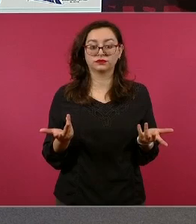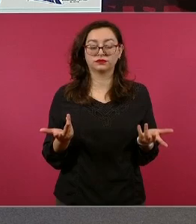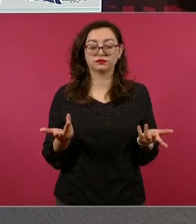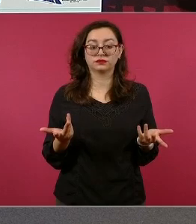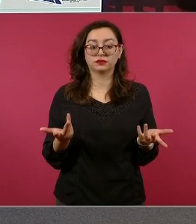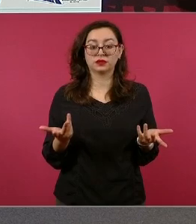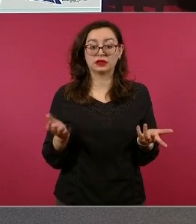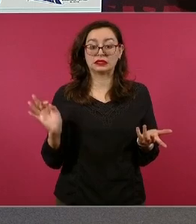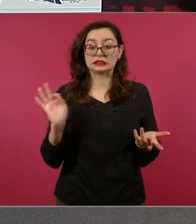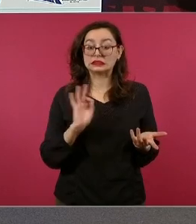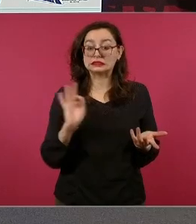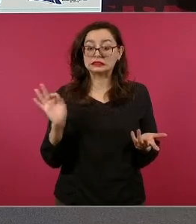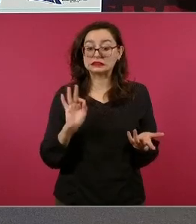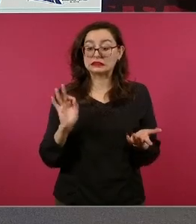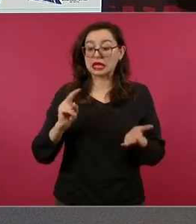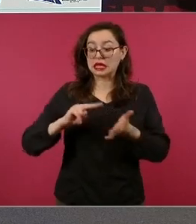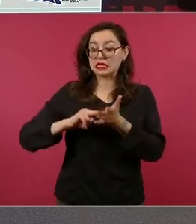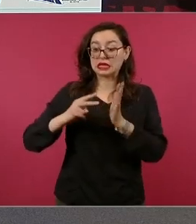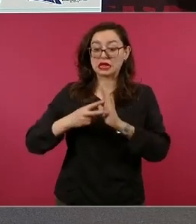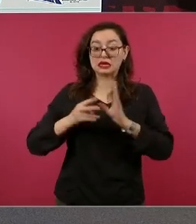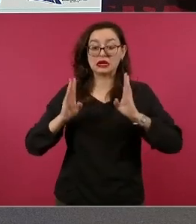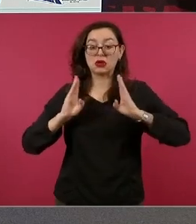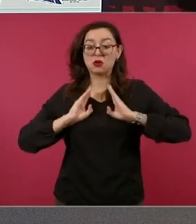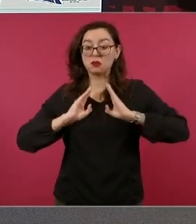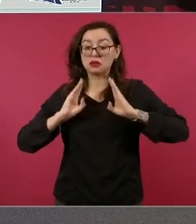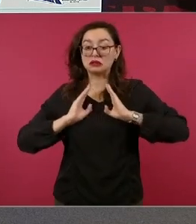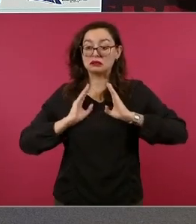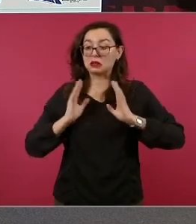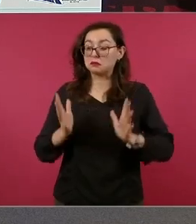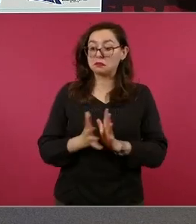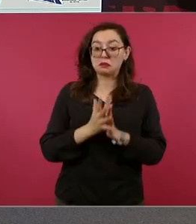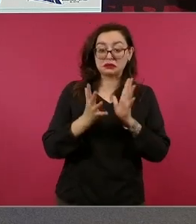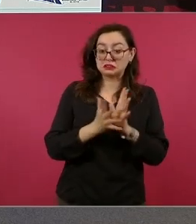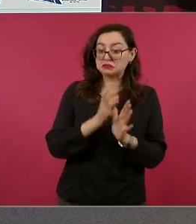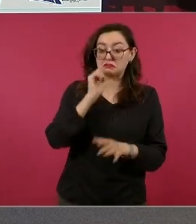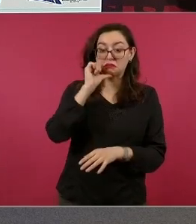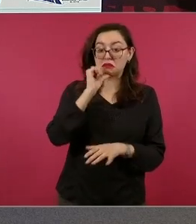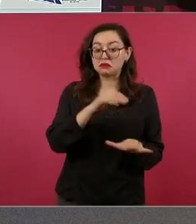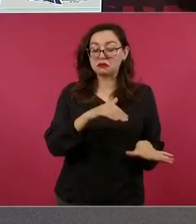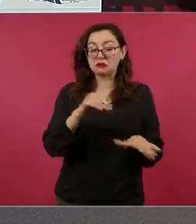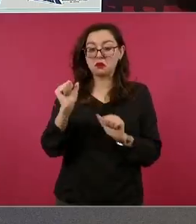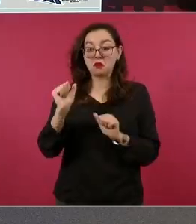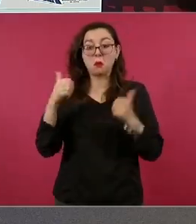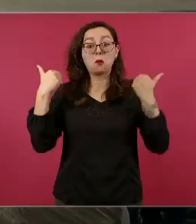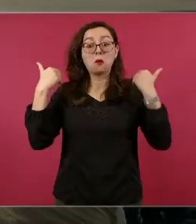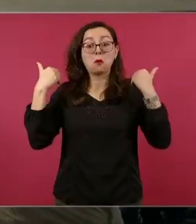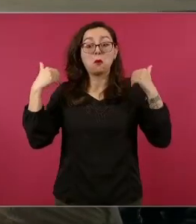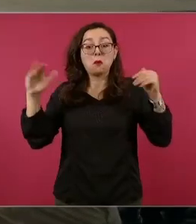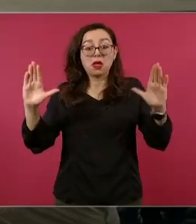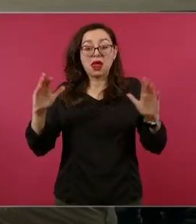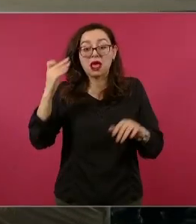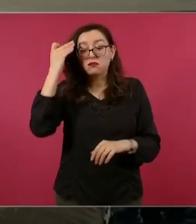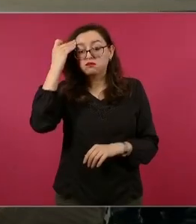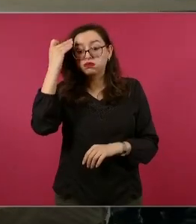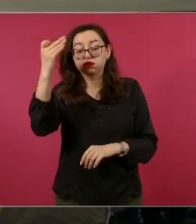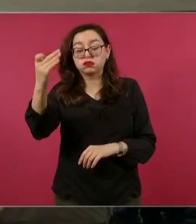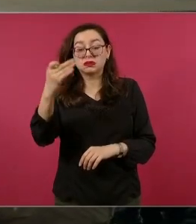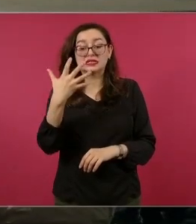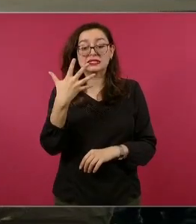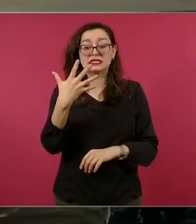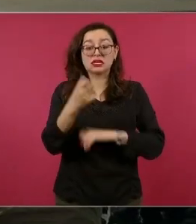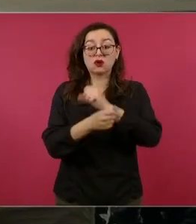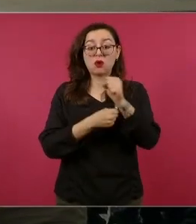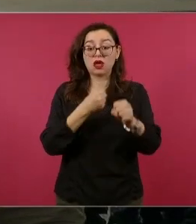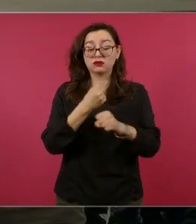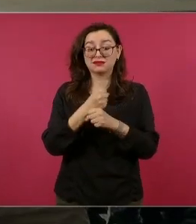un promedio de 5 años y el costo por medio también hubiera sido de 300 mil millones de pesos. La que sigue, por